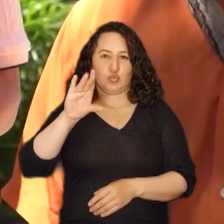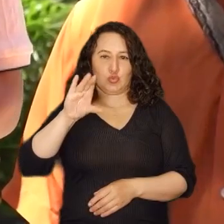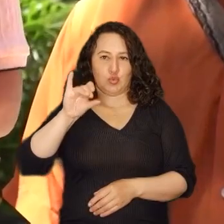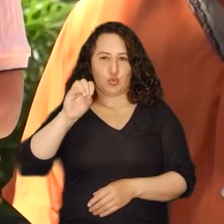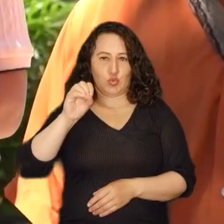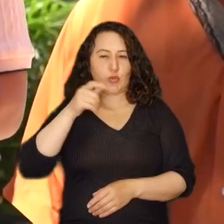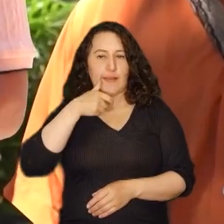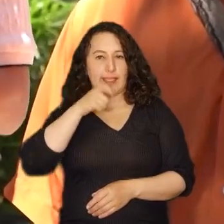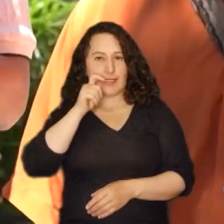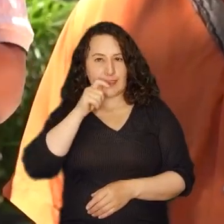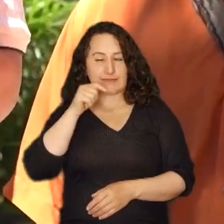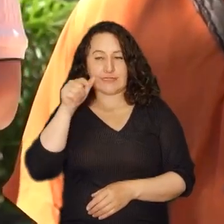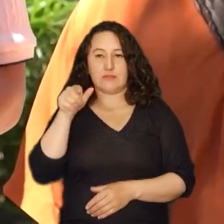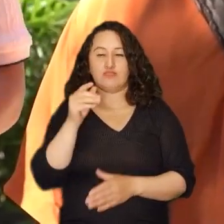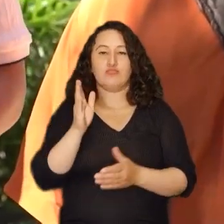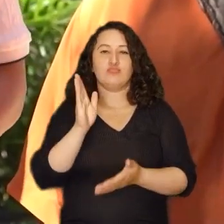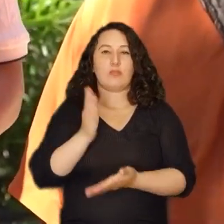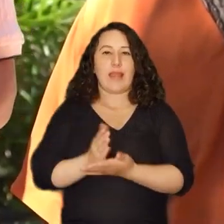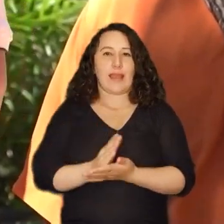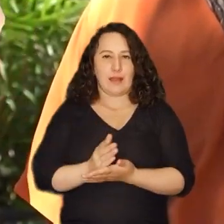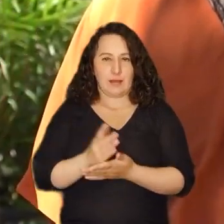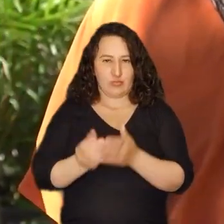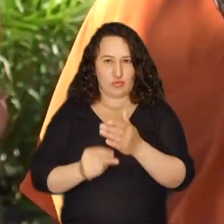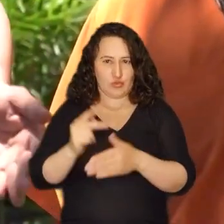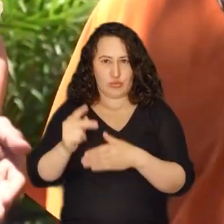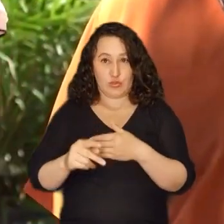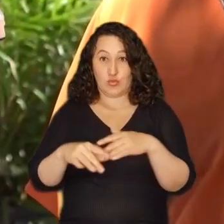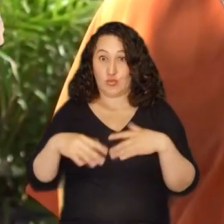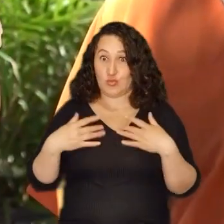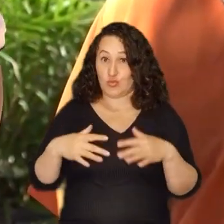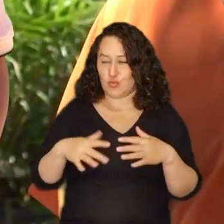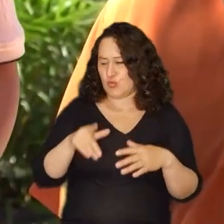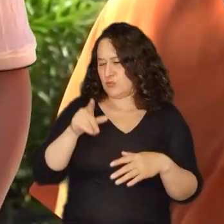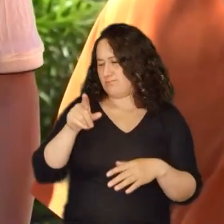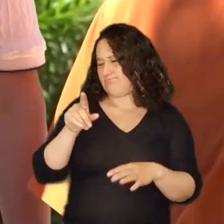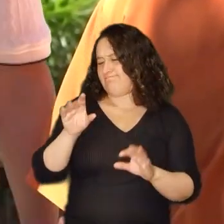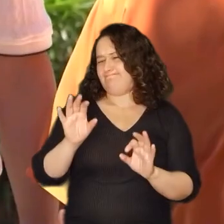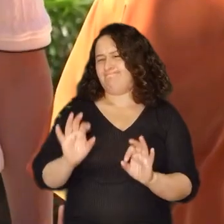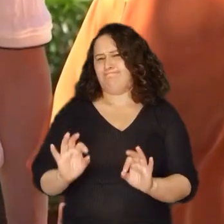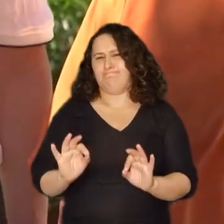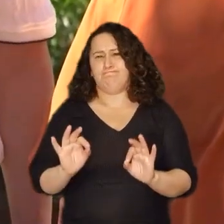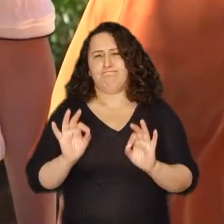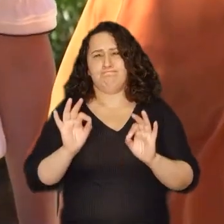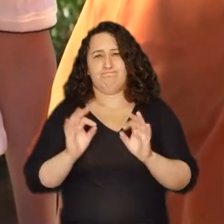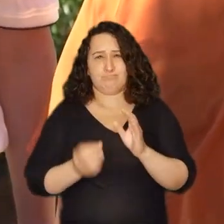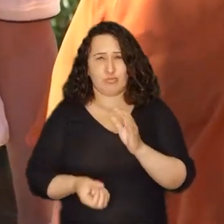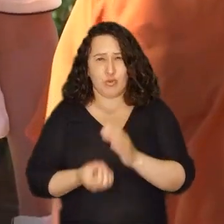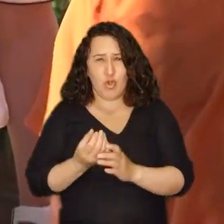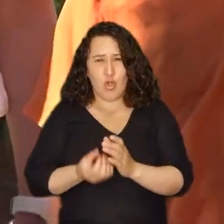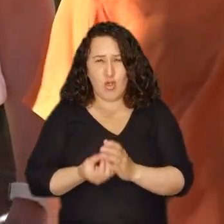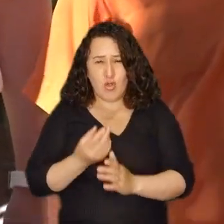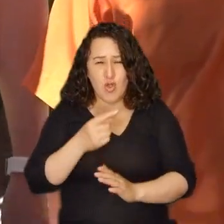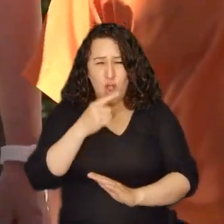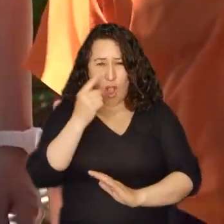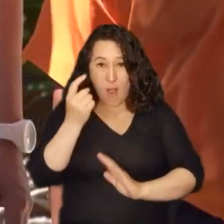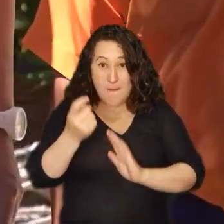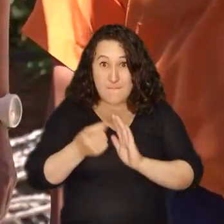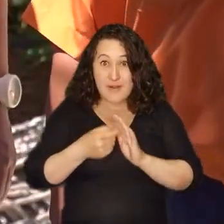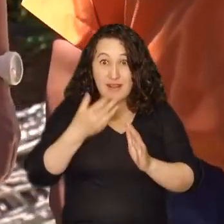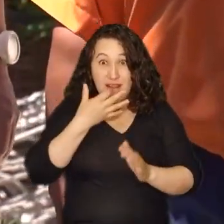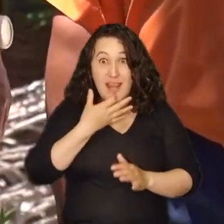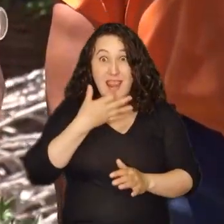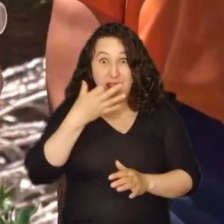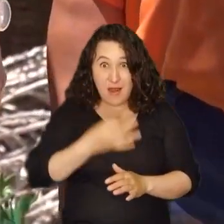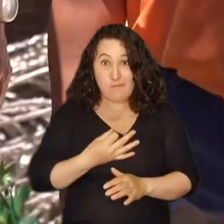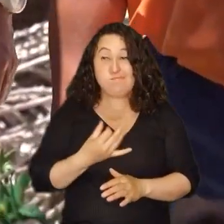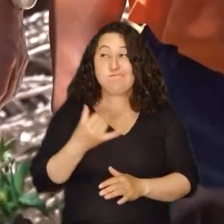Este proyecto es Ecosol, que es de panela. Y pues miren esta maravilla que hay acá, una maqueta con toda la producción completa y con la producción